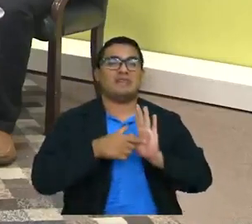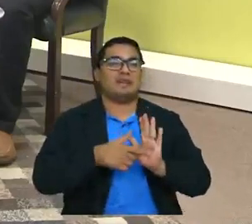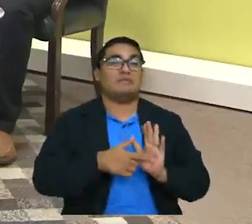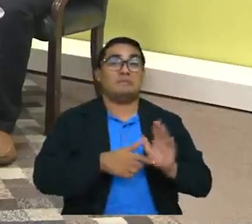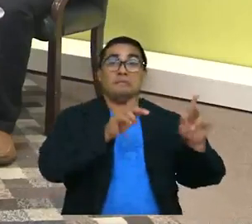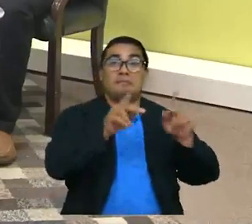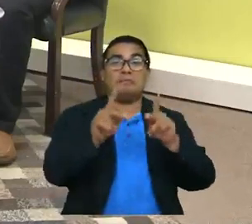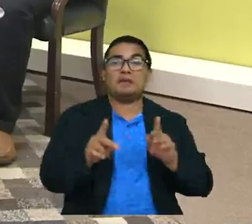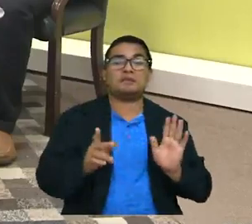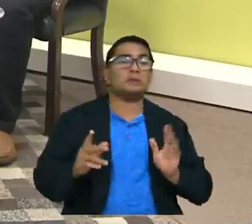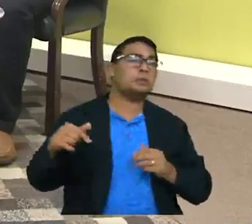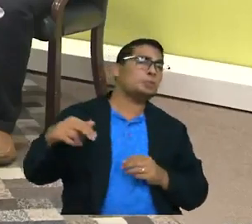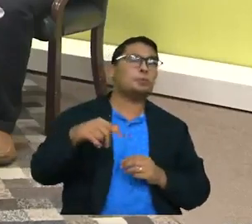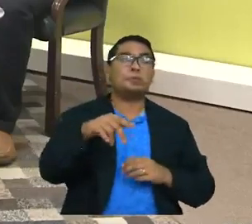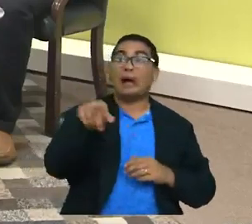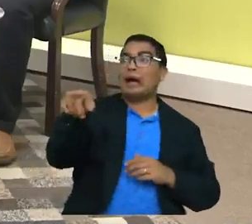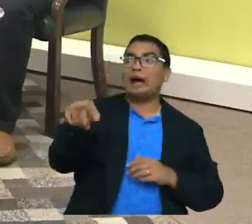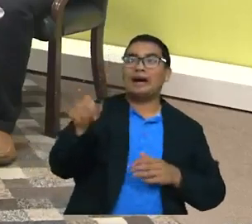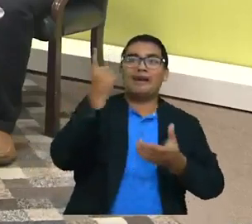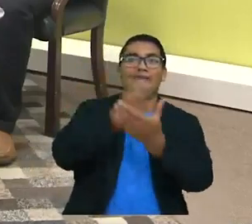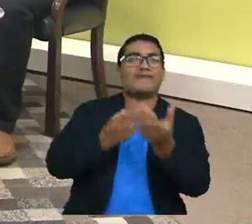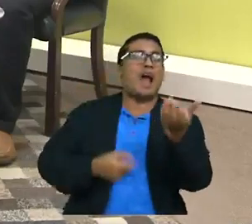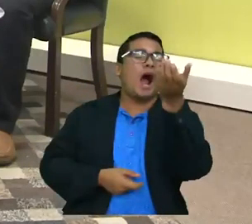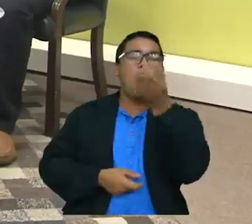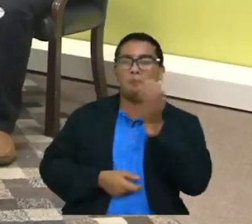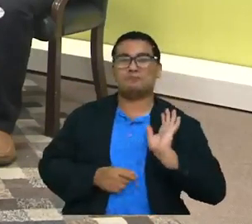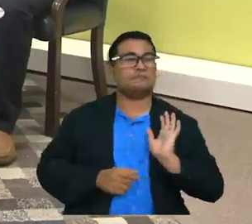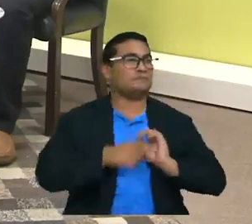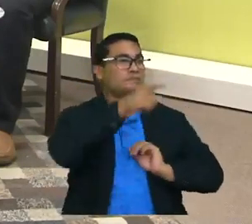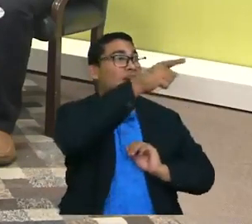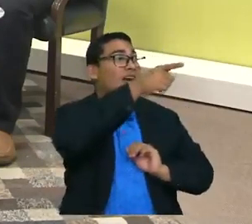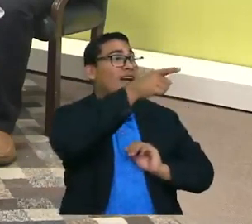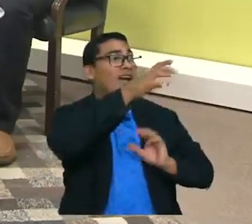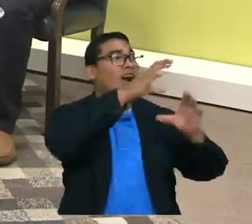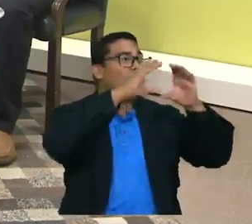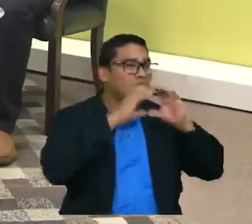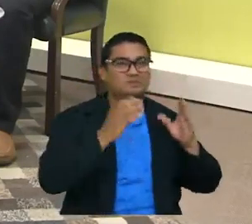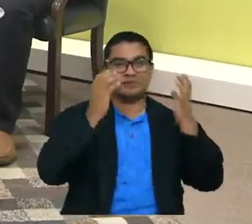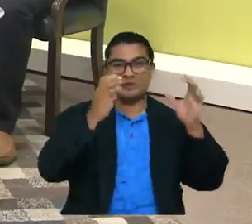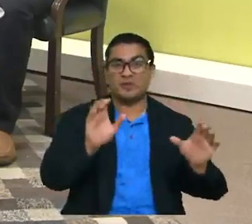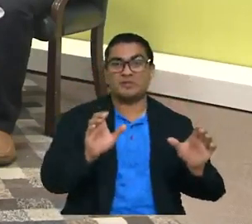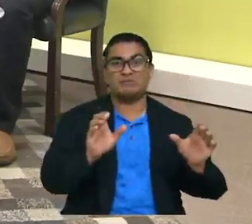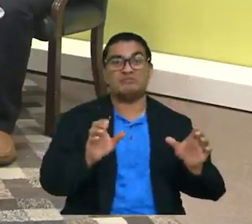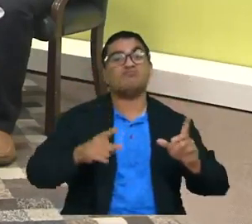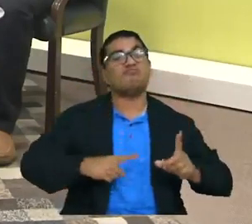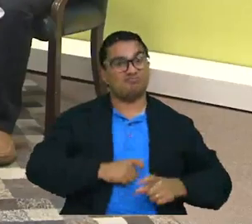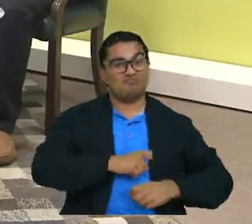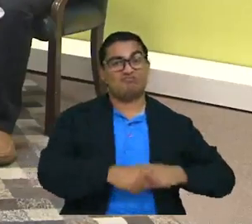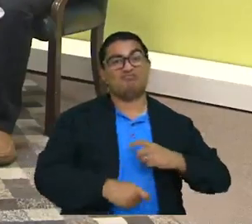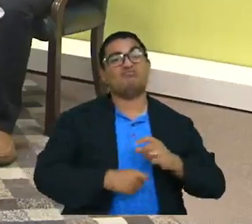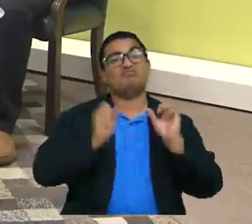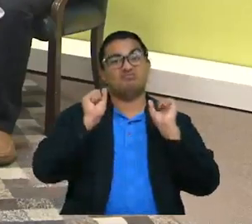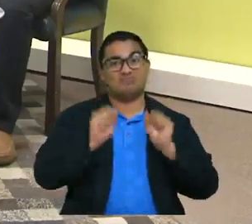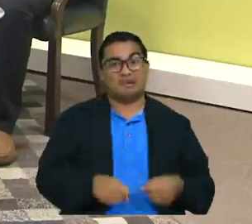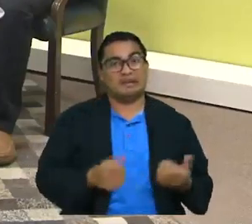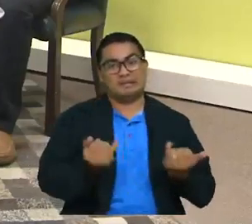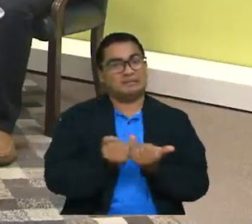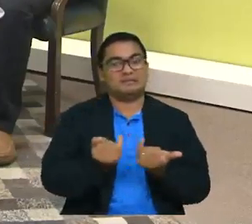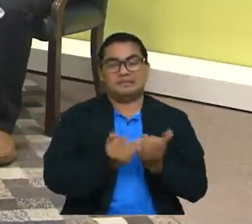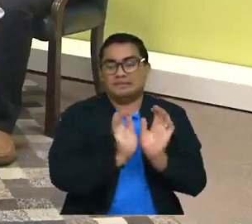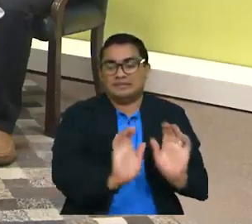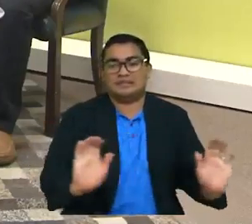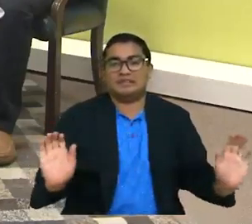su procedencia. Eso es muy importante, porque los niños, ellos pues no están muy conscientes, compran donde sea, y